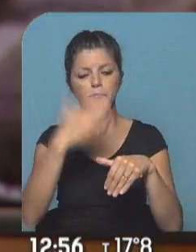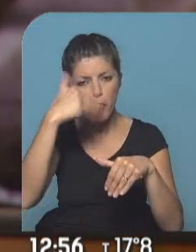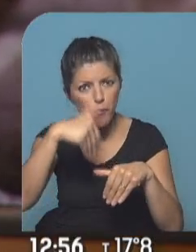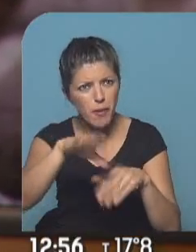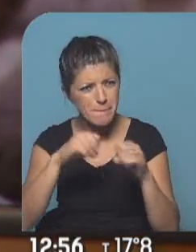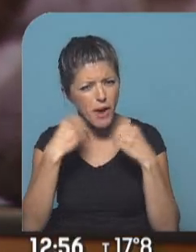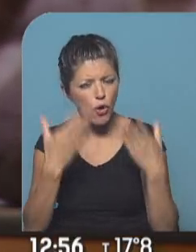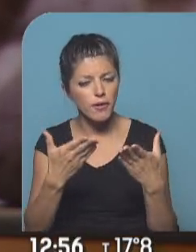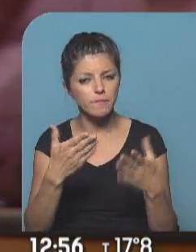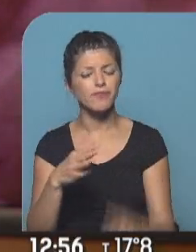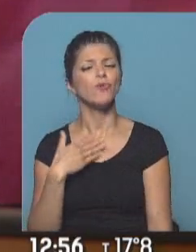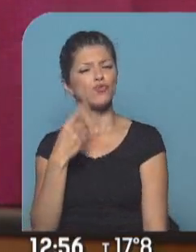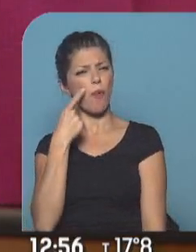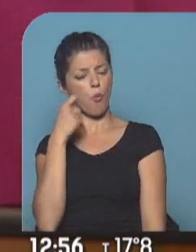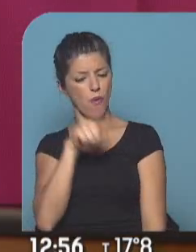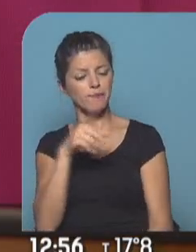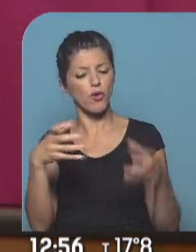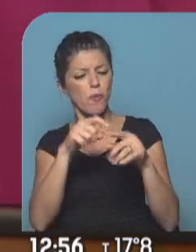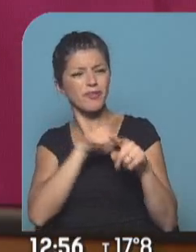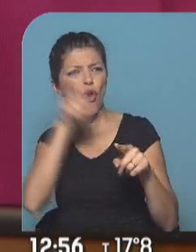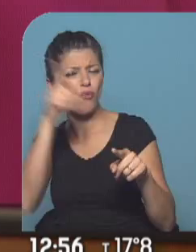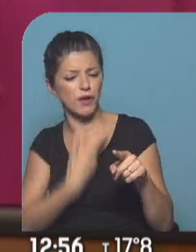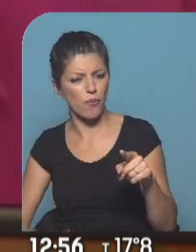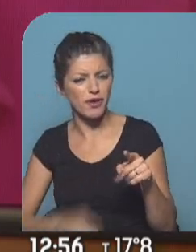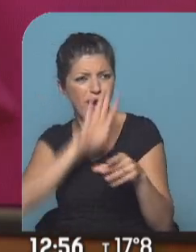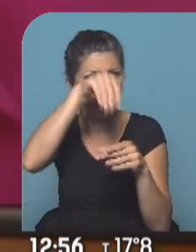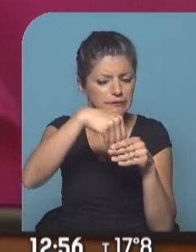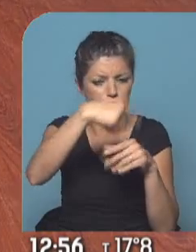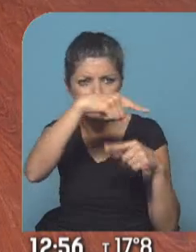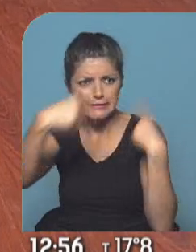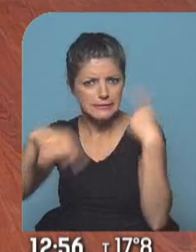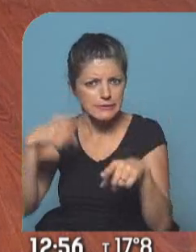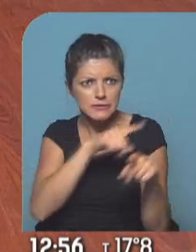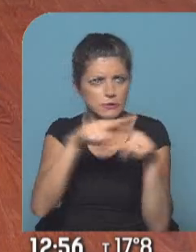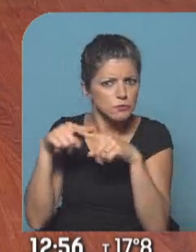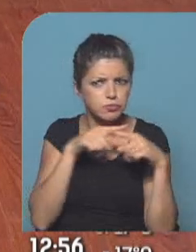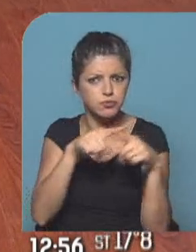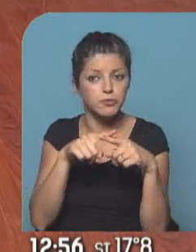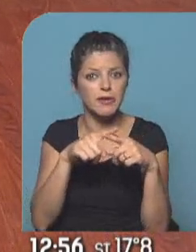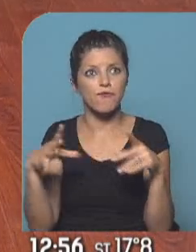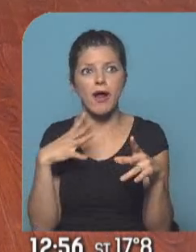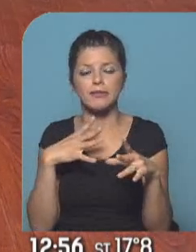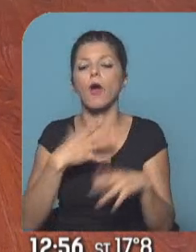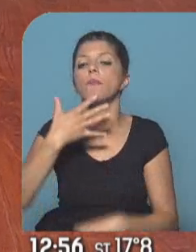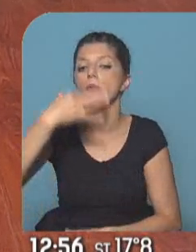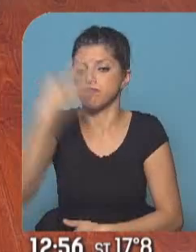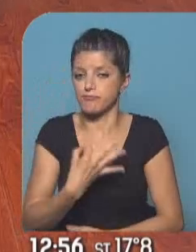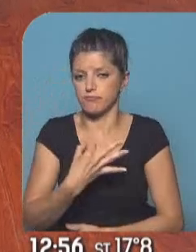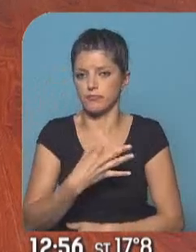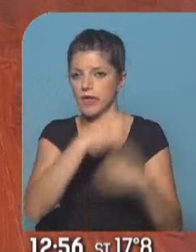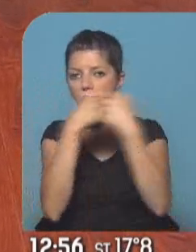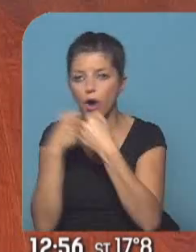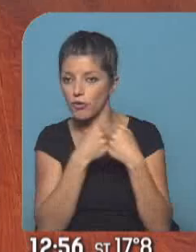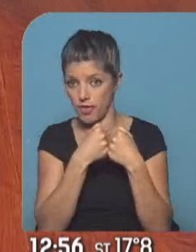hay diferencias enormes en la oposición que no terminan de ponerse de acuerdo en el modo de actuar frente a las cuestiones